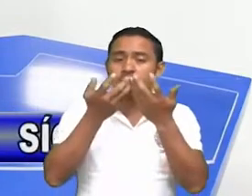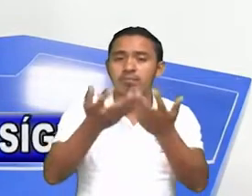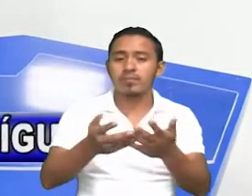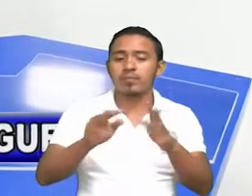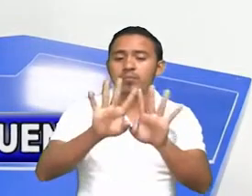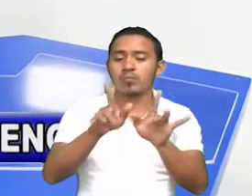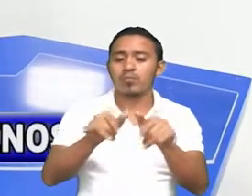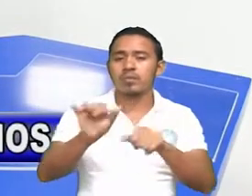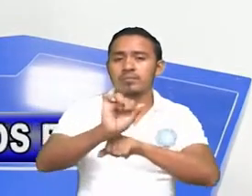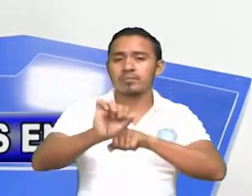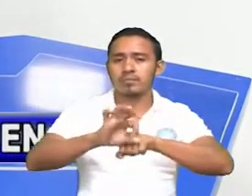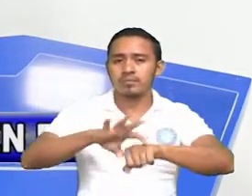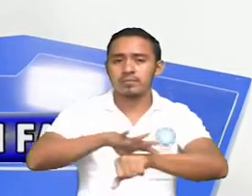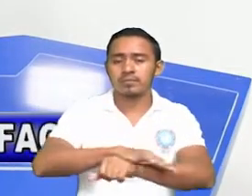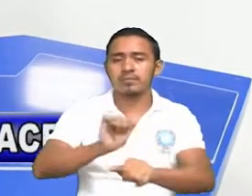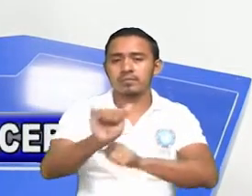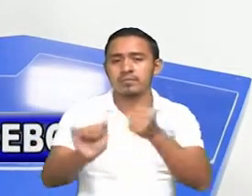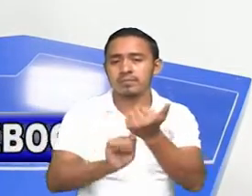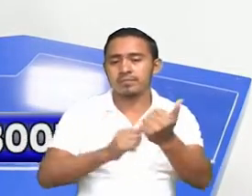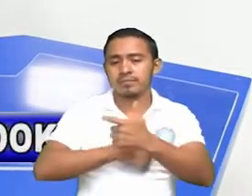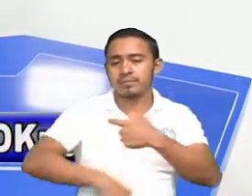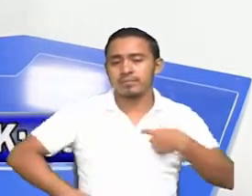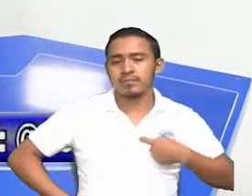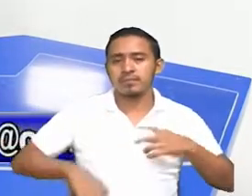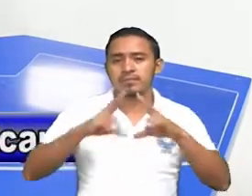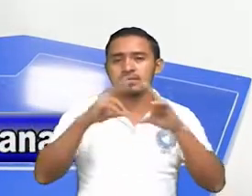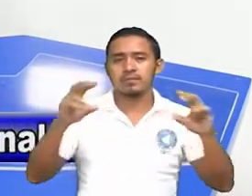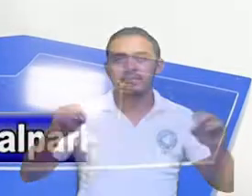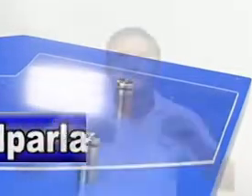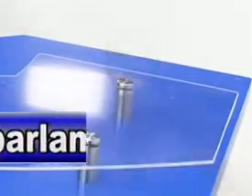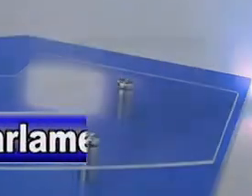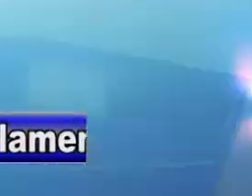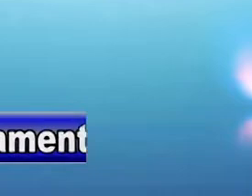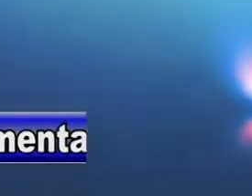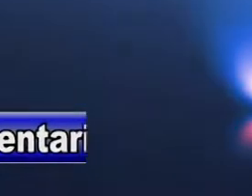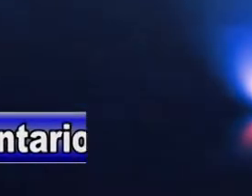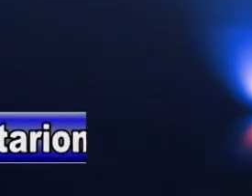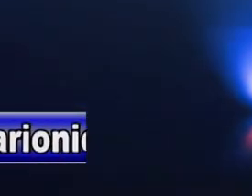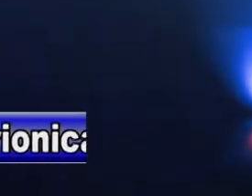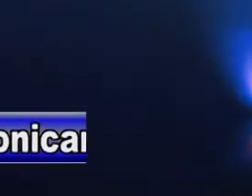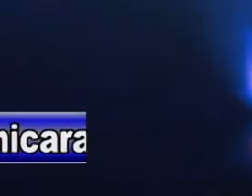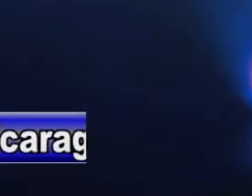la compañera Rosario Murillo, vicepresidenta de Nicaragua.